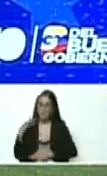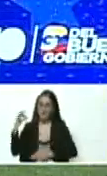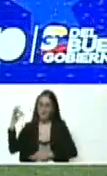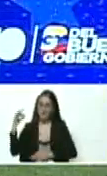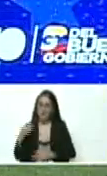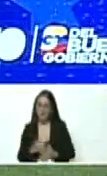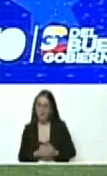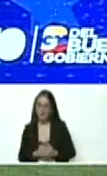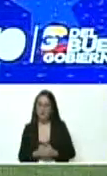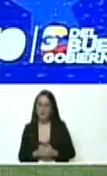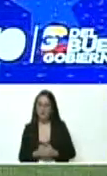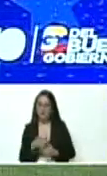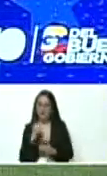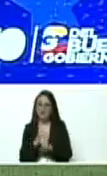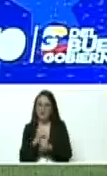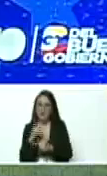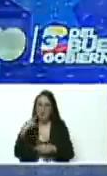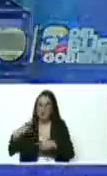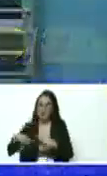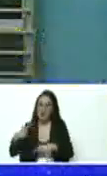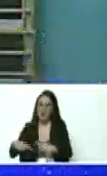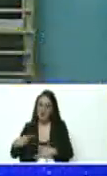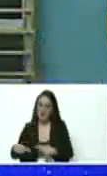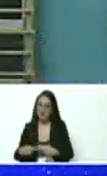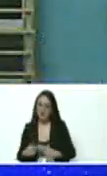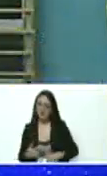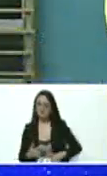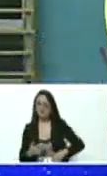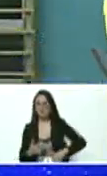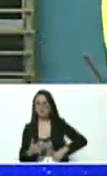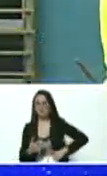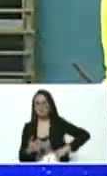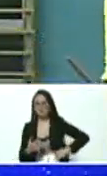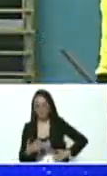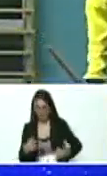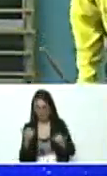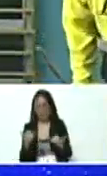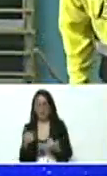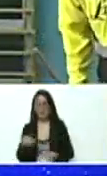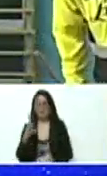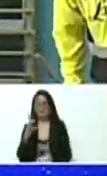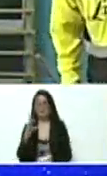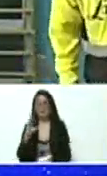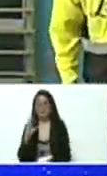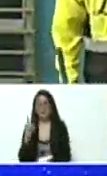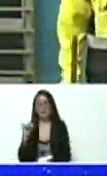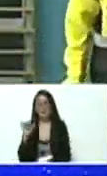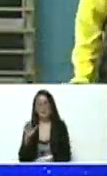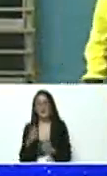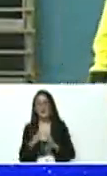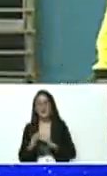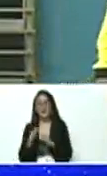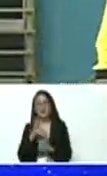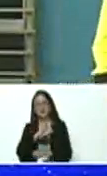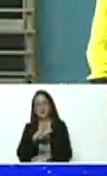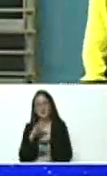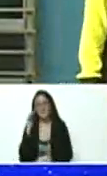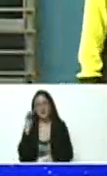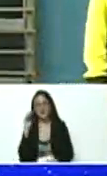espiritualmente y en el trabajo diario. Bueno, aquí está el CDI y las brigadas comunitarias militares